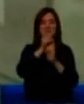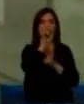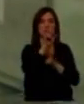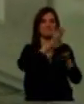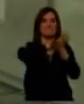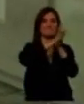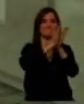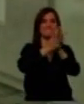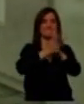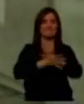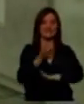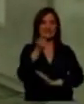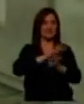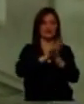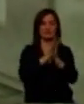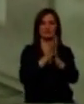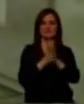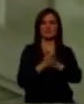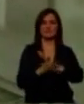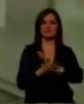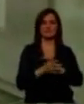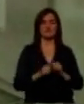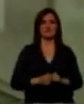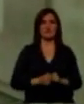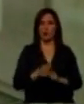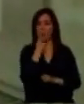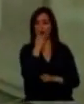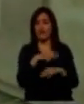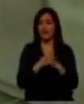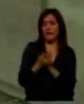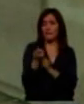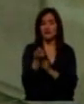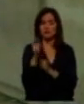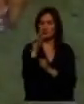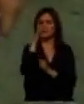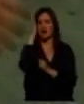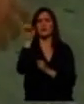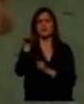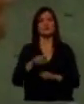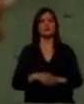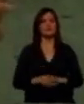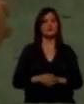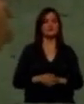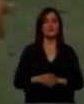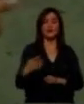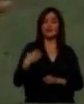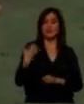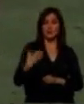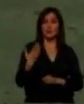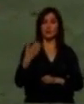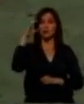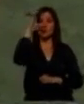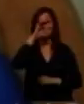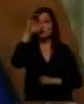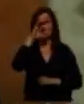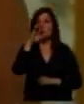de él. Y tampoco fue, o sea, tampoco estuve con él por interés ni nada. Él lo sabe. Según ella, le reclamaba que había estado